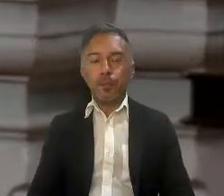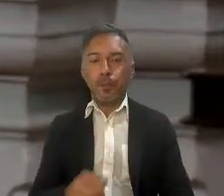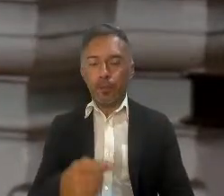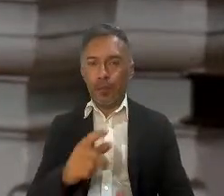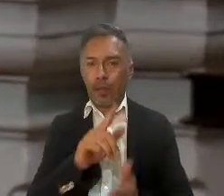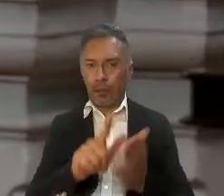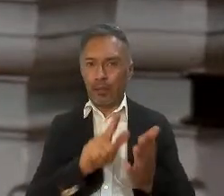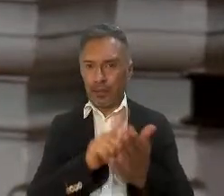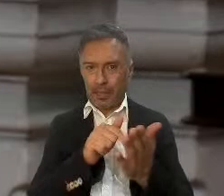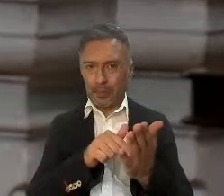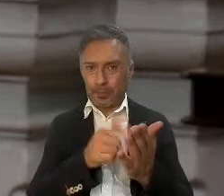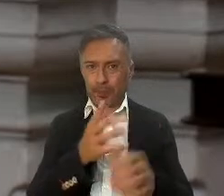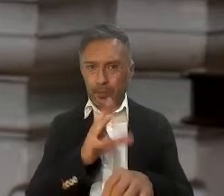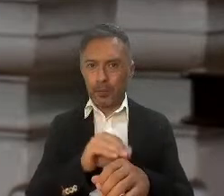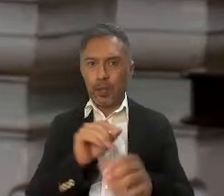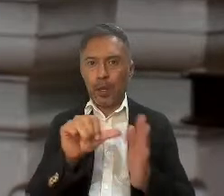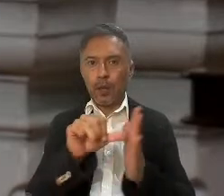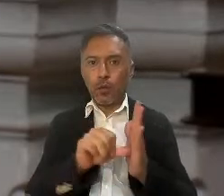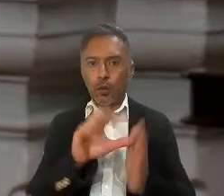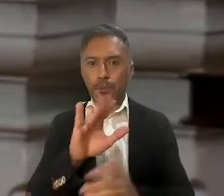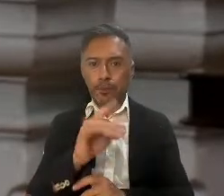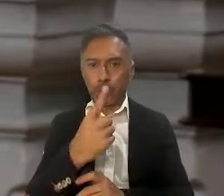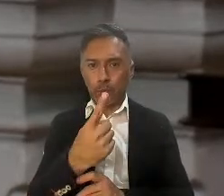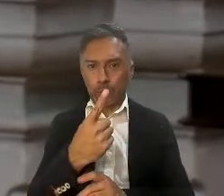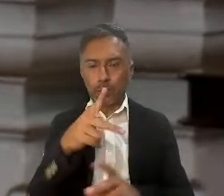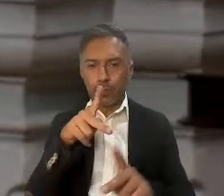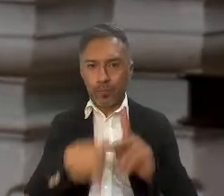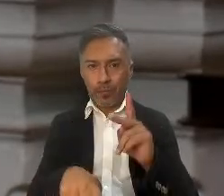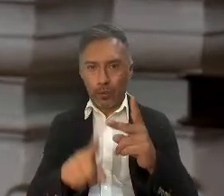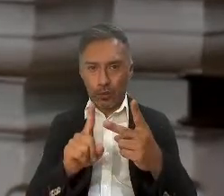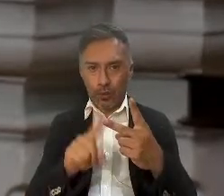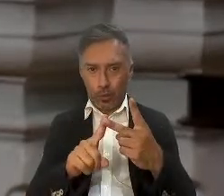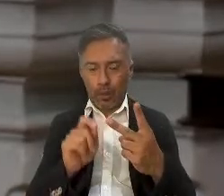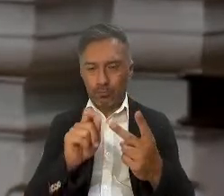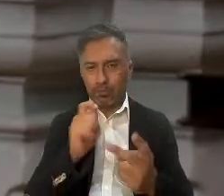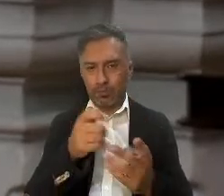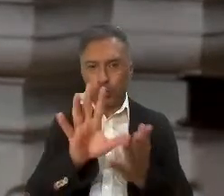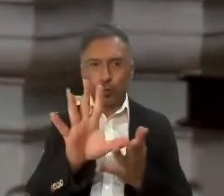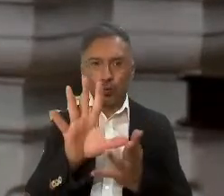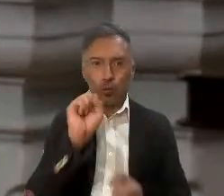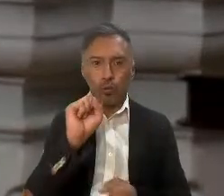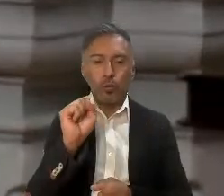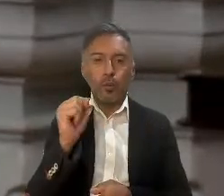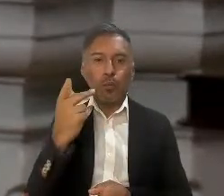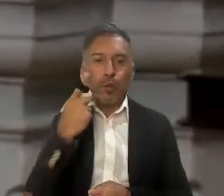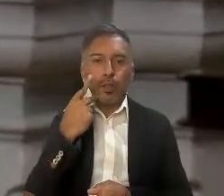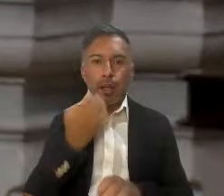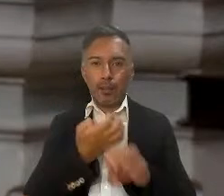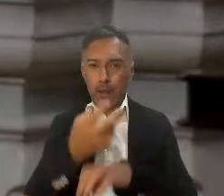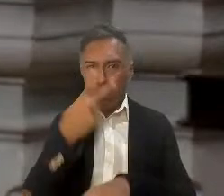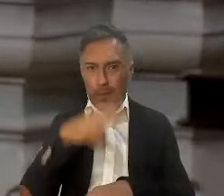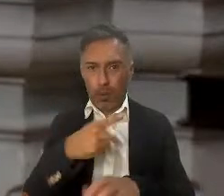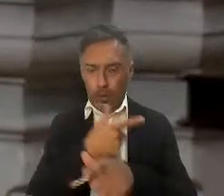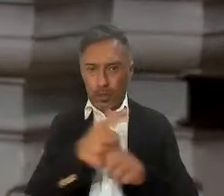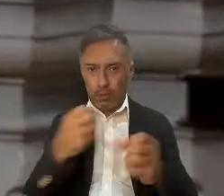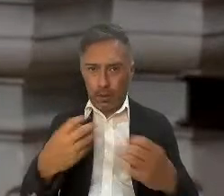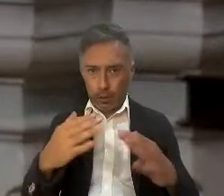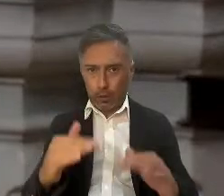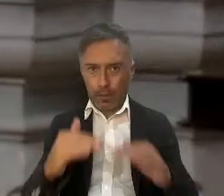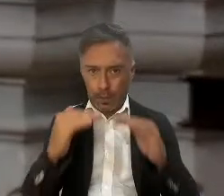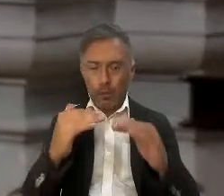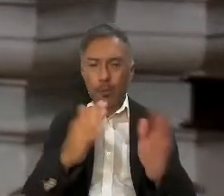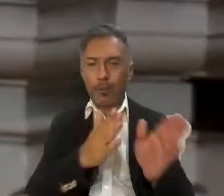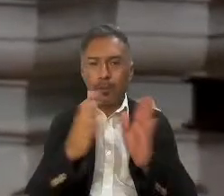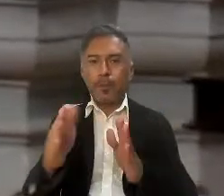en los artículos 51 fracción segunda de la constitución política del Estado libre y soberano de México y veintiocho fracción